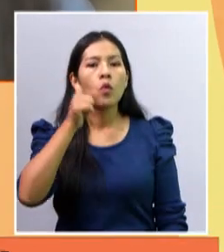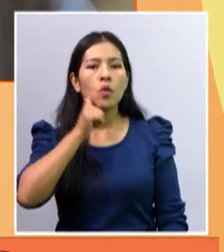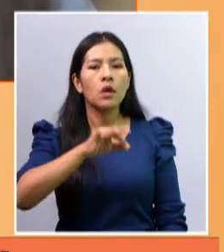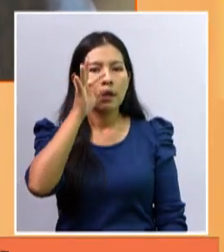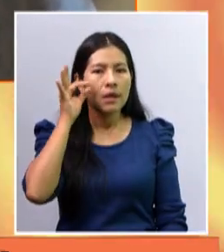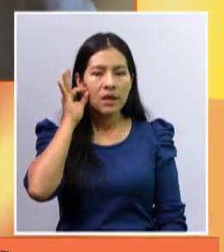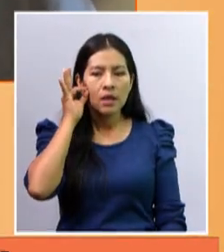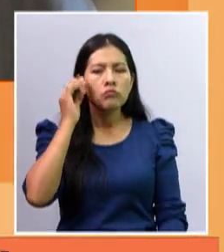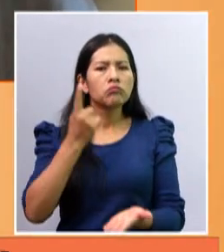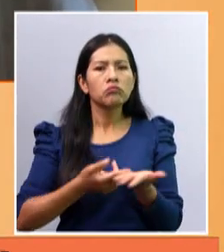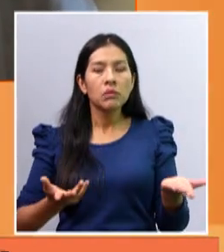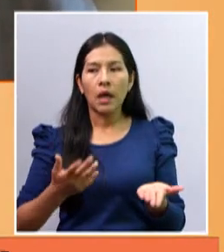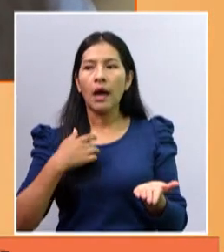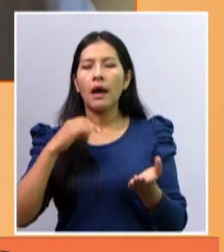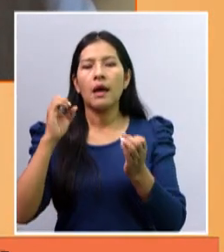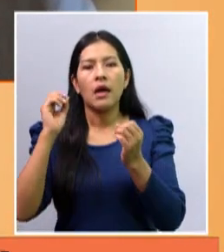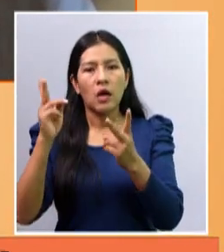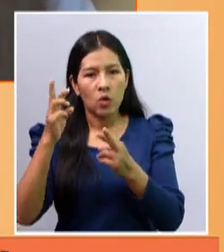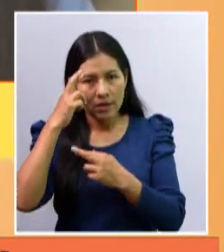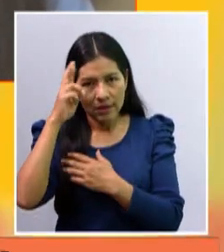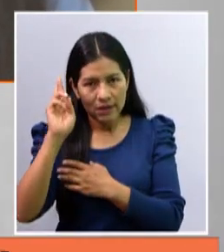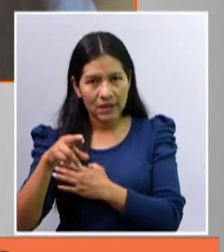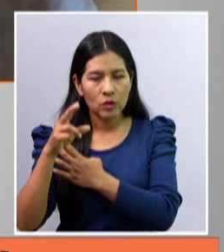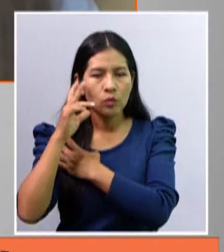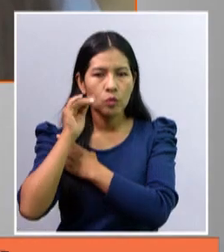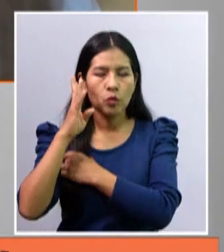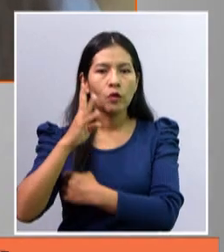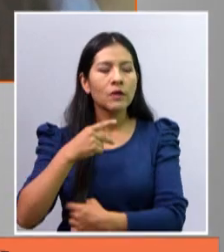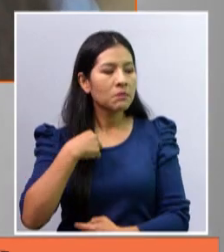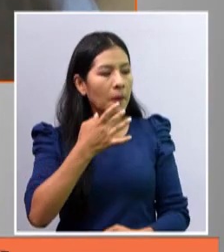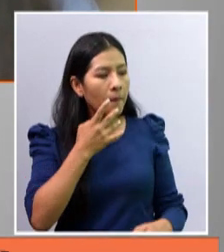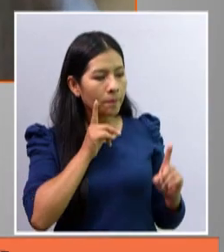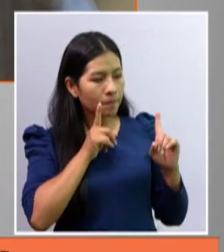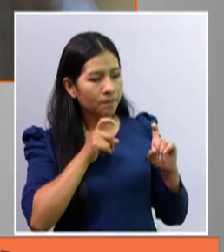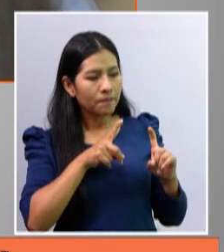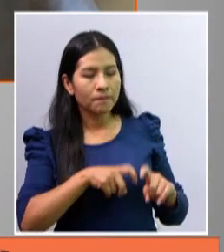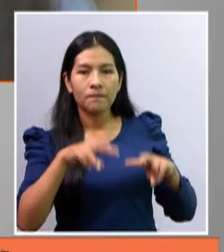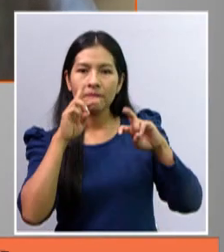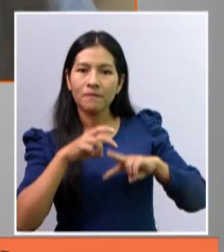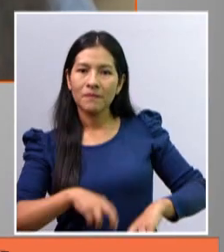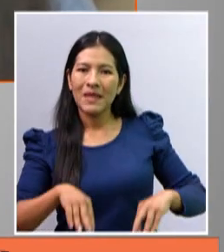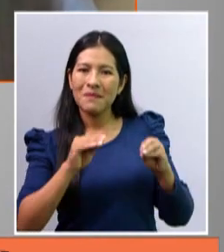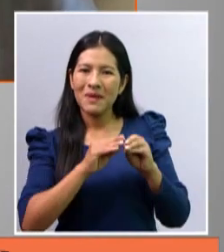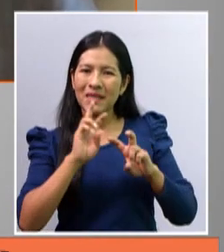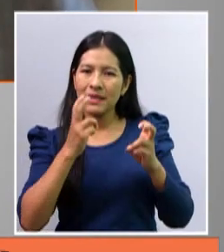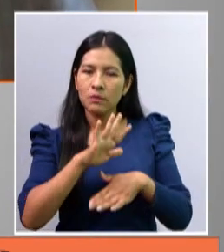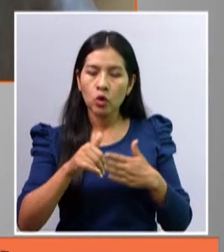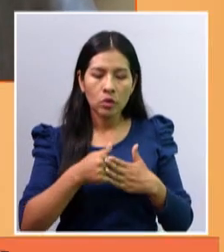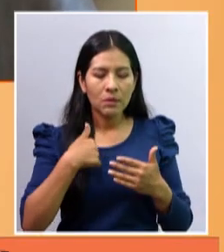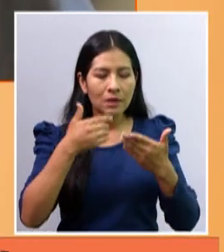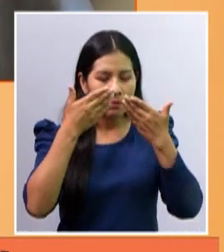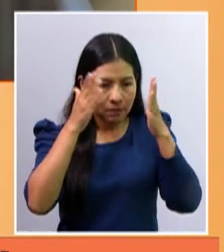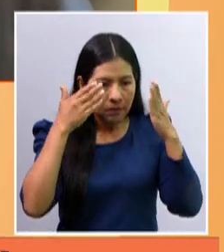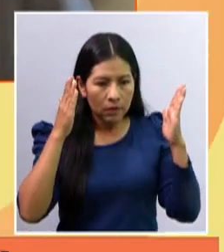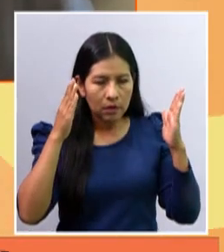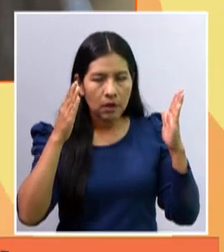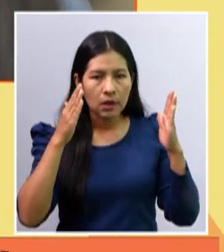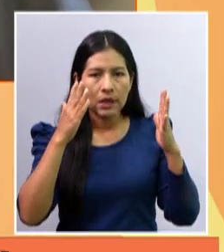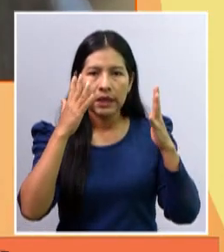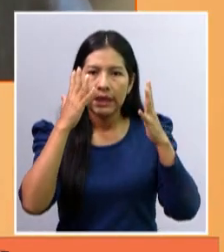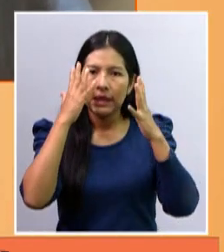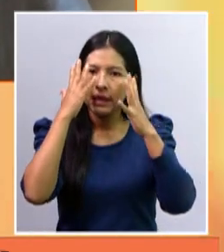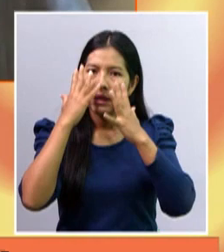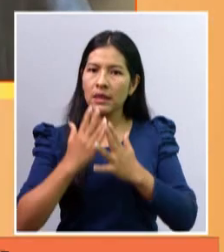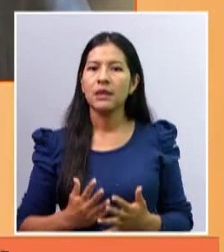con ellas Así que empecé a indagar un poco más sobre el tema descubriendo con con mucha tristeza que escritos como